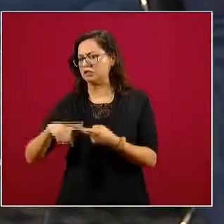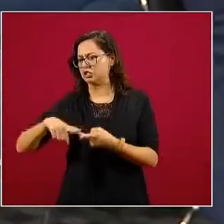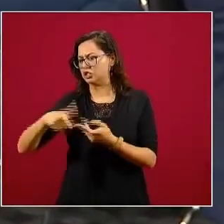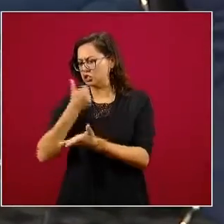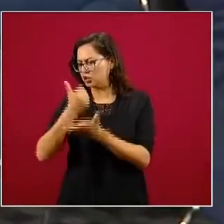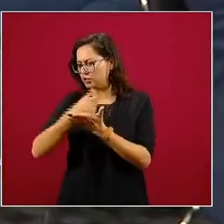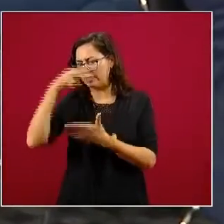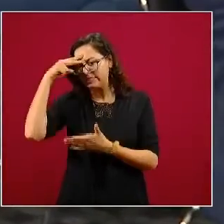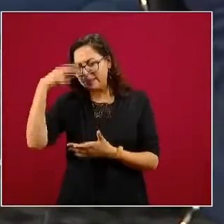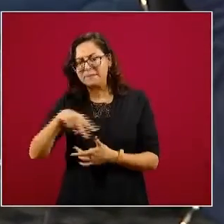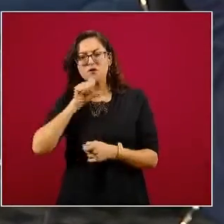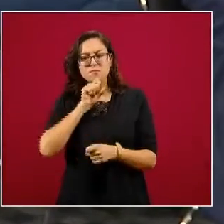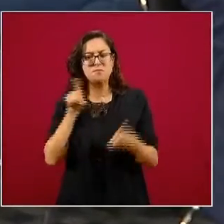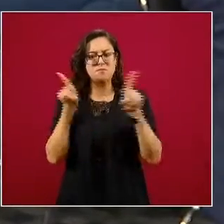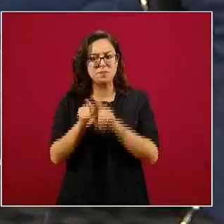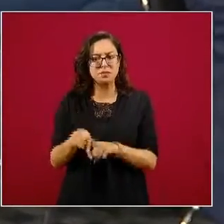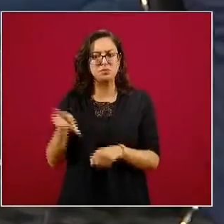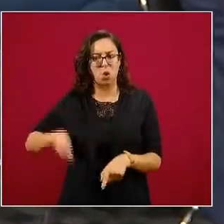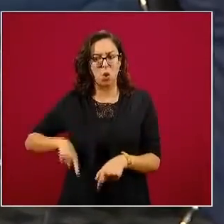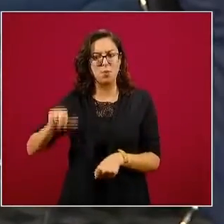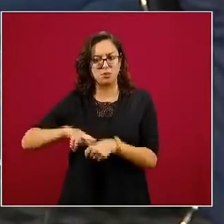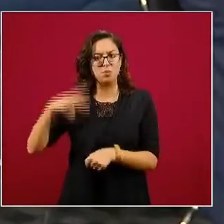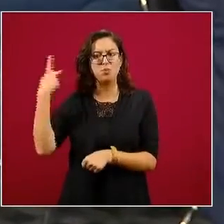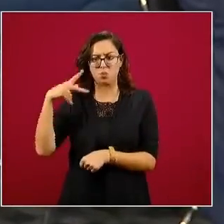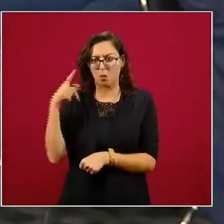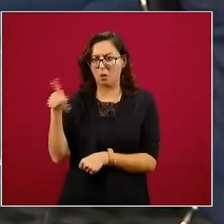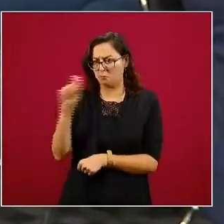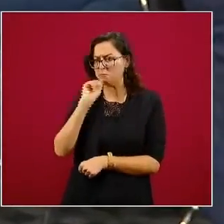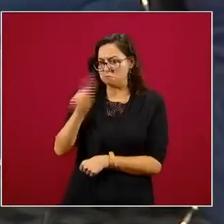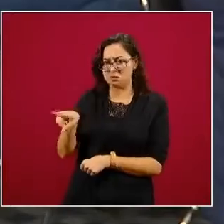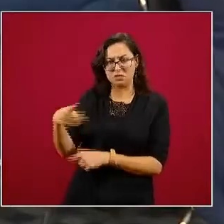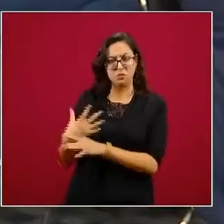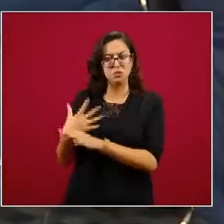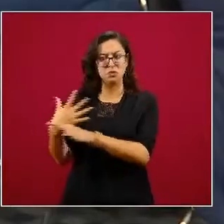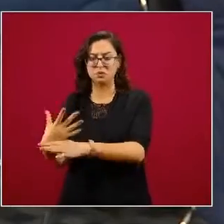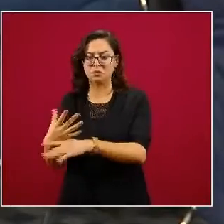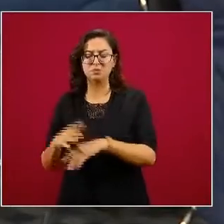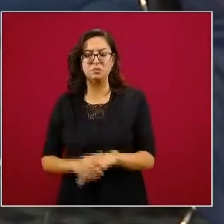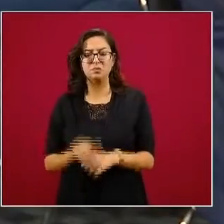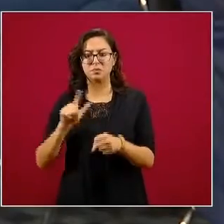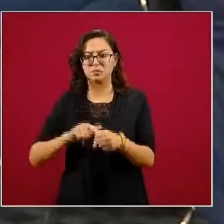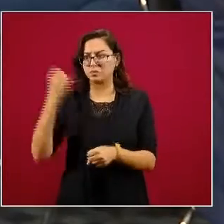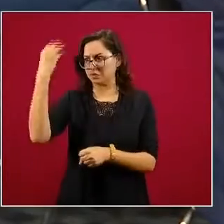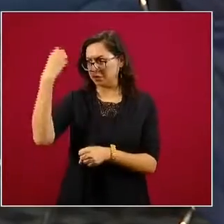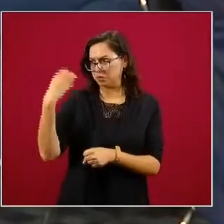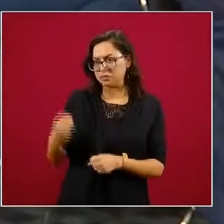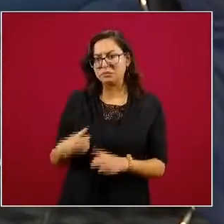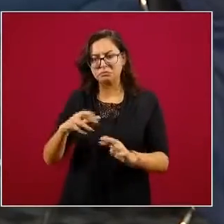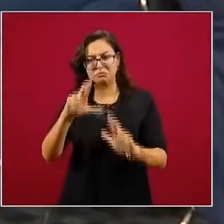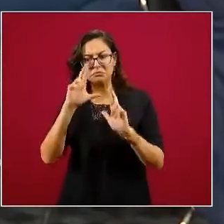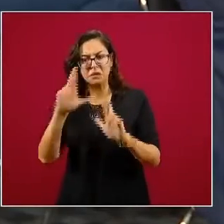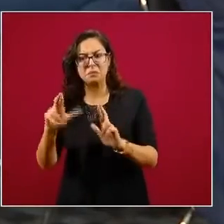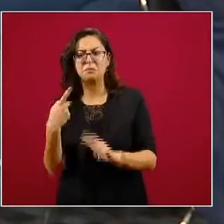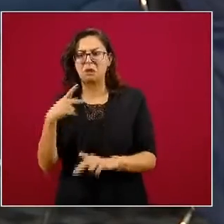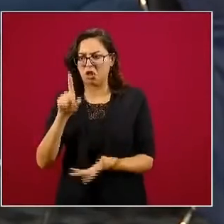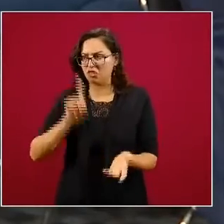naturaleza humana, que todas y todos, y estoy seguro que estos 9 gobernadores tienen distintos